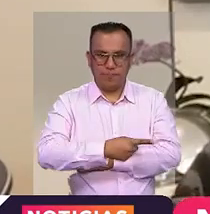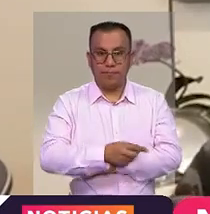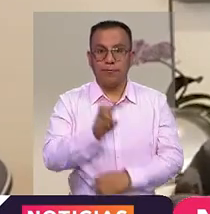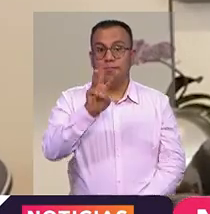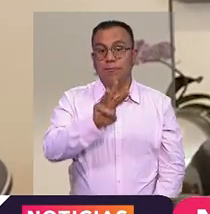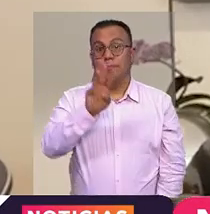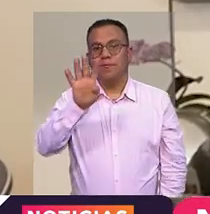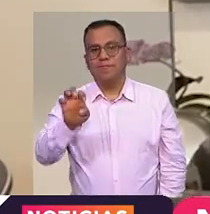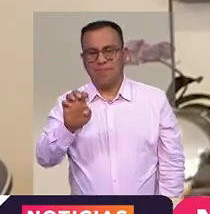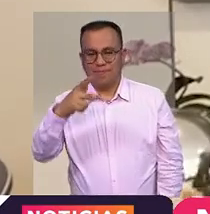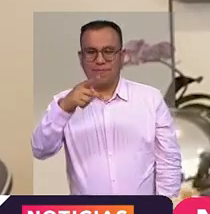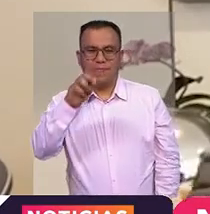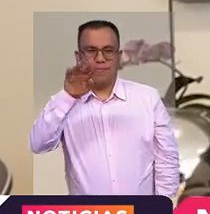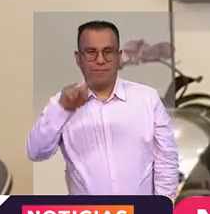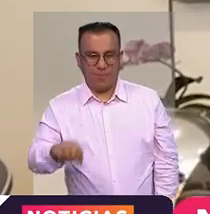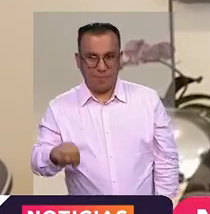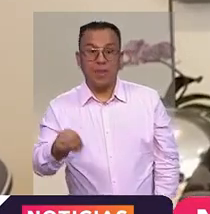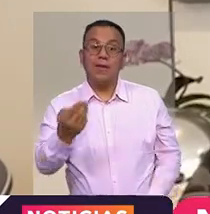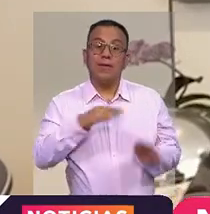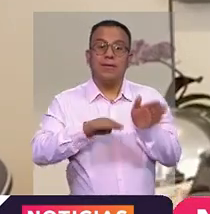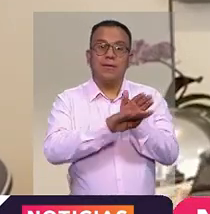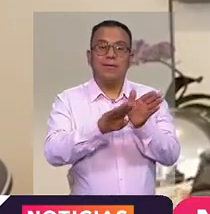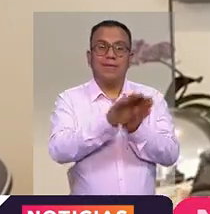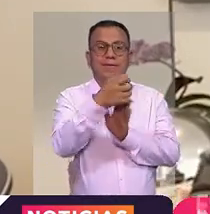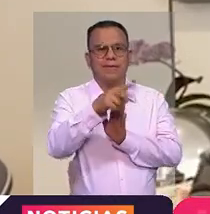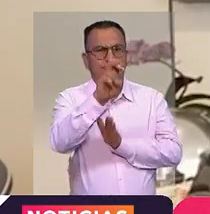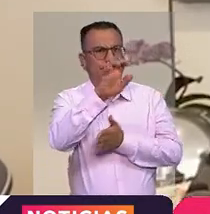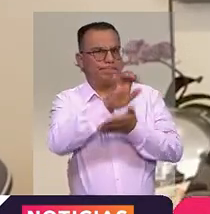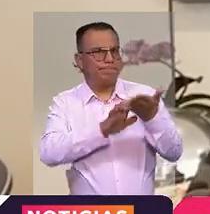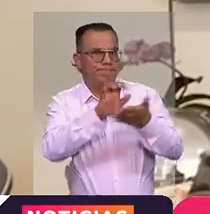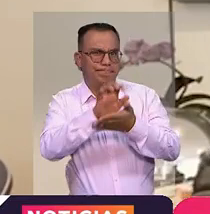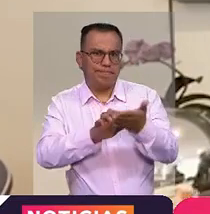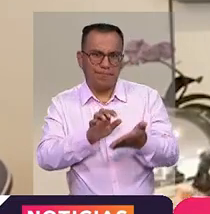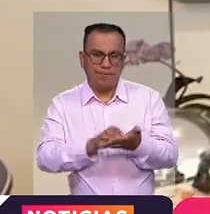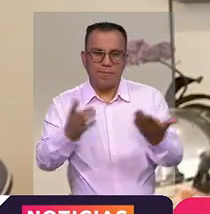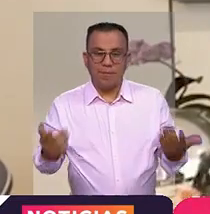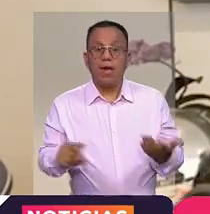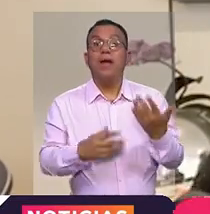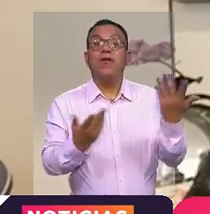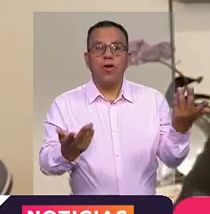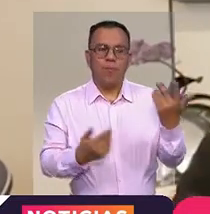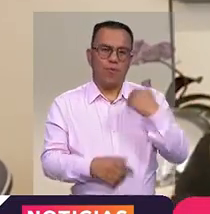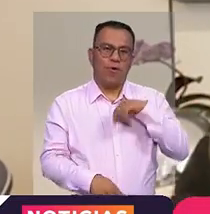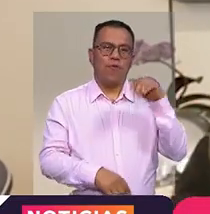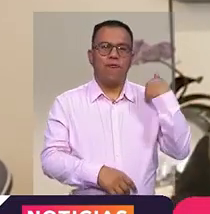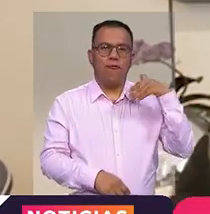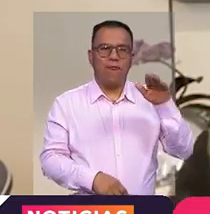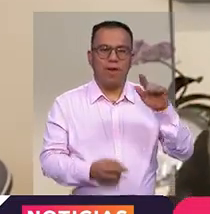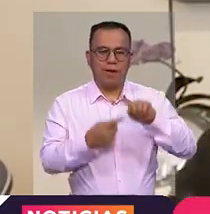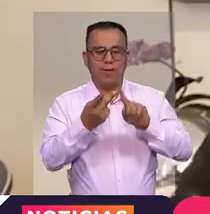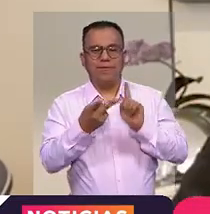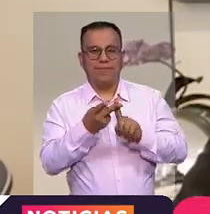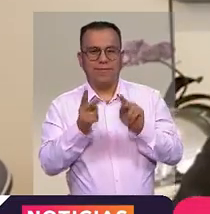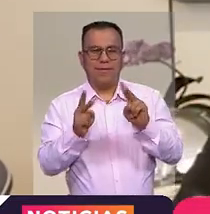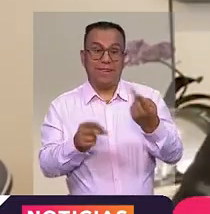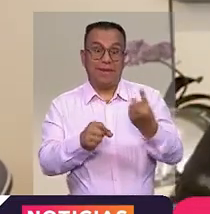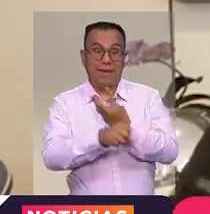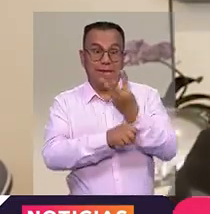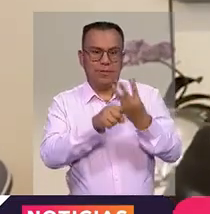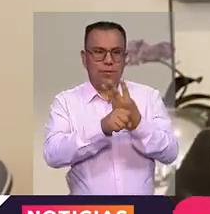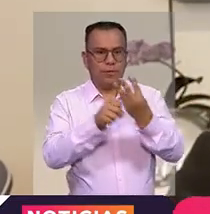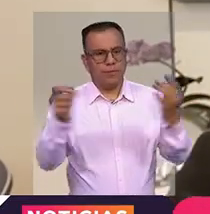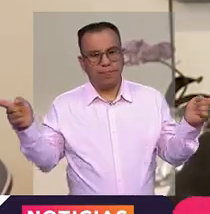39 kilómetros, 17 estaciones. Va a reducir el tiempo entre Facatativá y el centro de la ciudad de 3